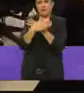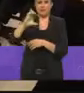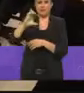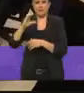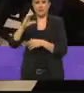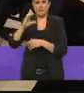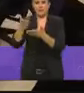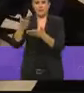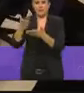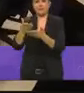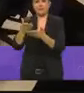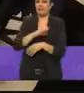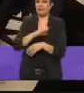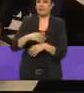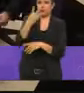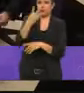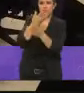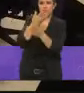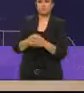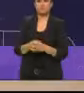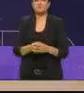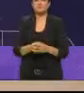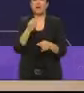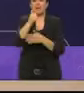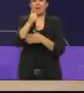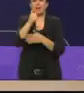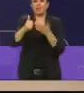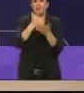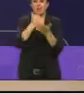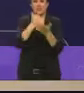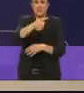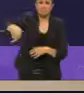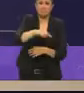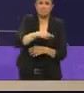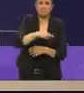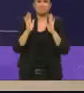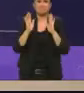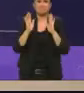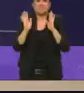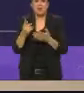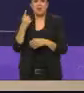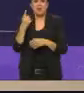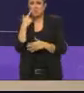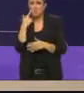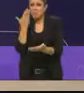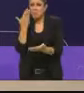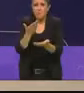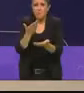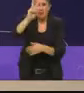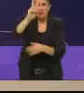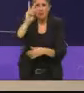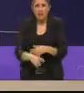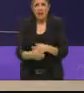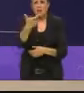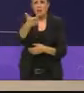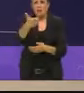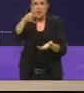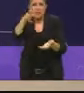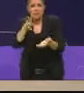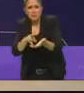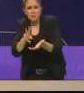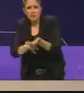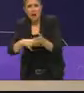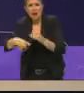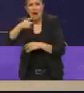2 minutos esta ciudad está estancada y no escucho propuestas reales cuánto cuestan cómo se hacen